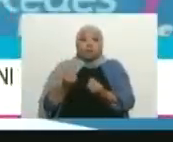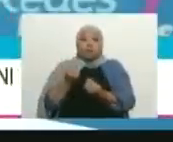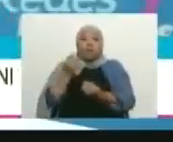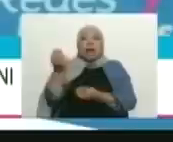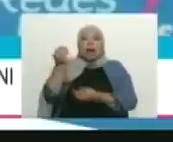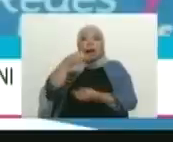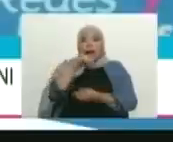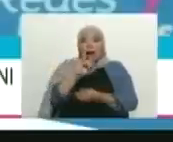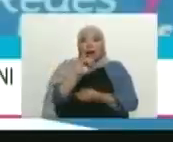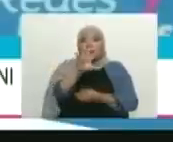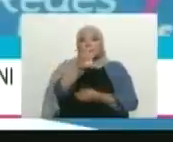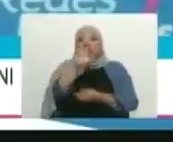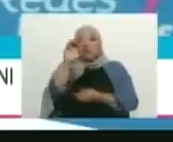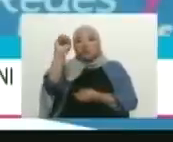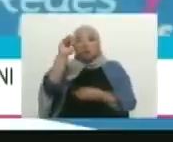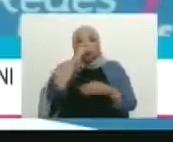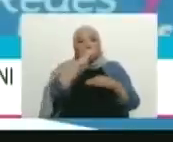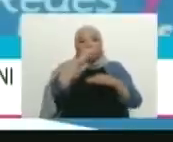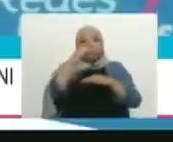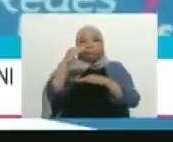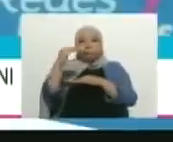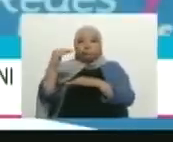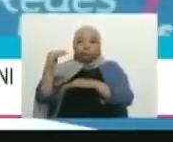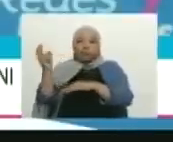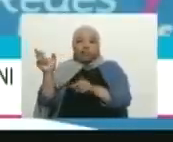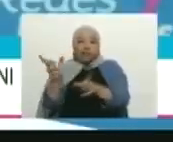50 bloques.